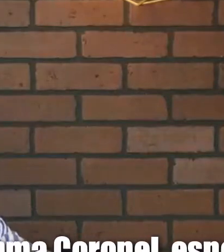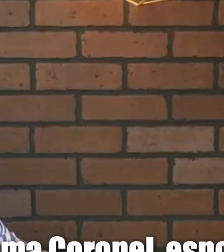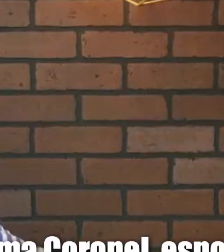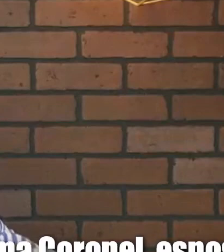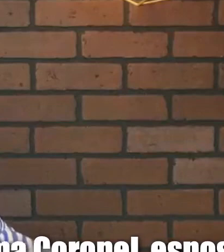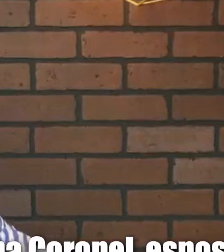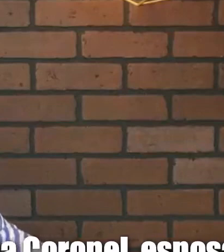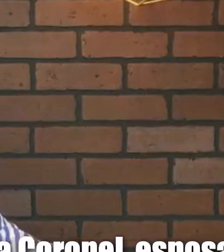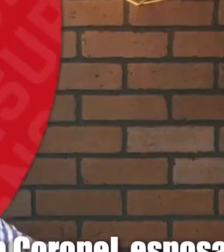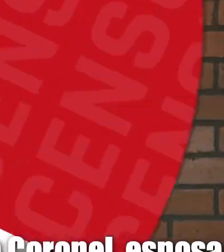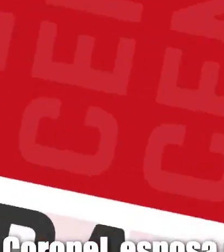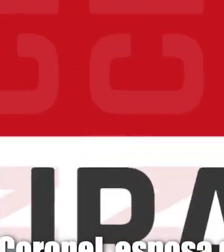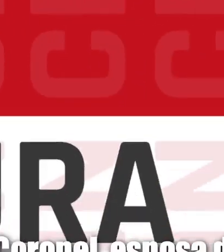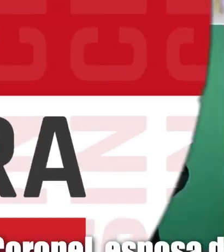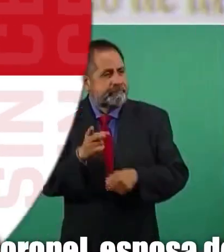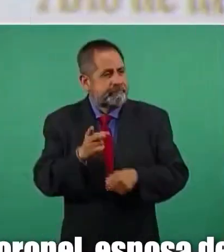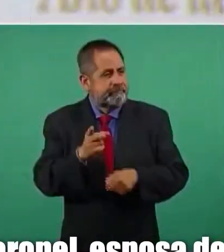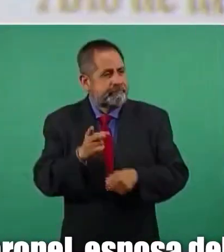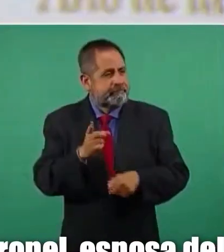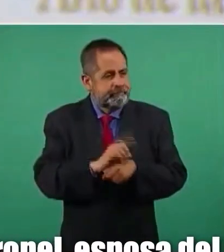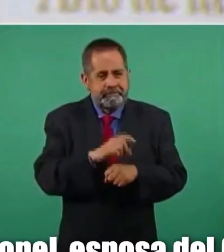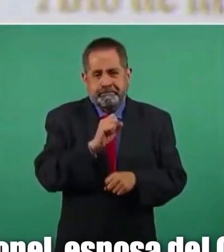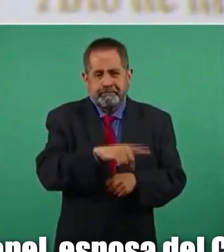Ceci, el clip número 17, por favor.